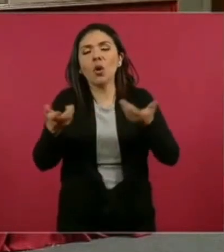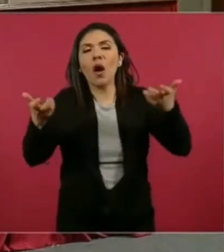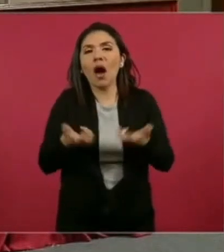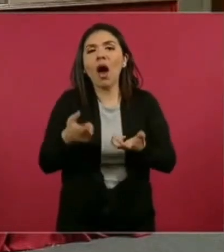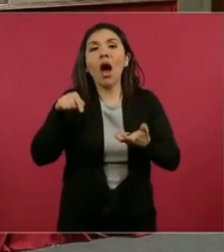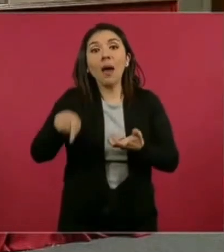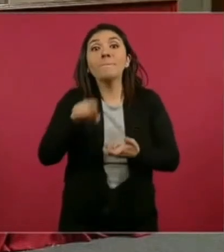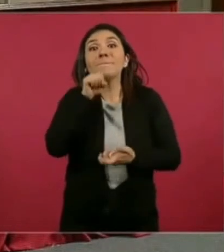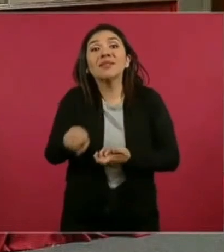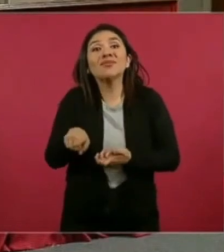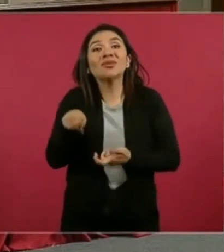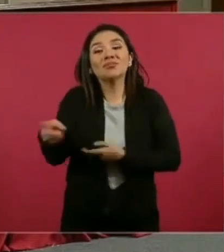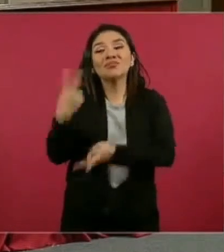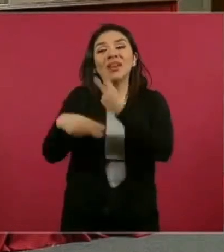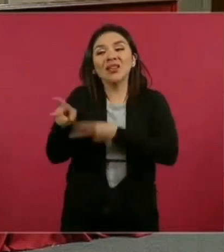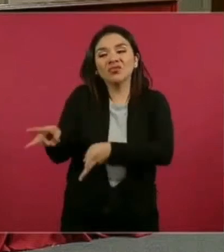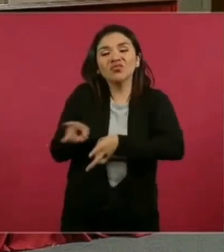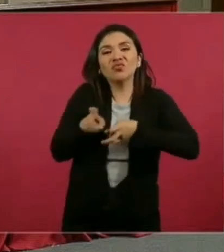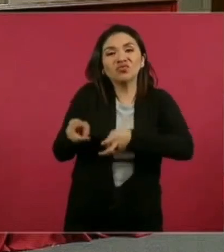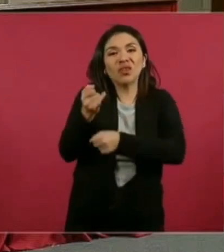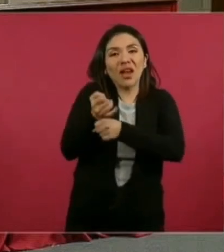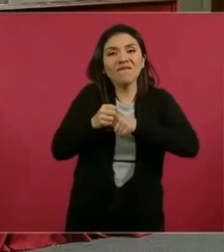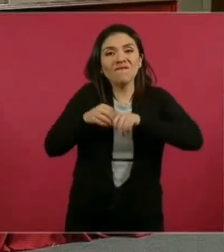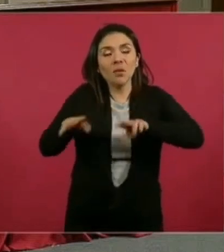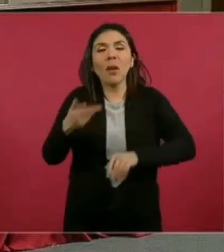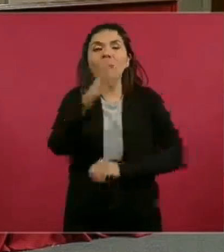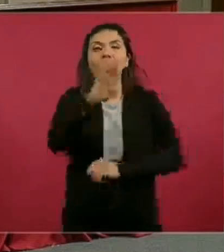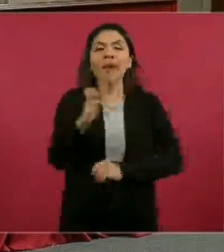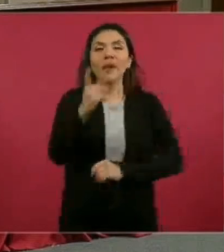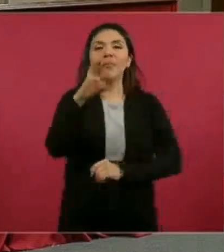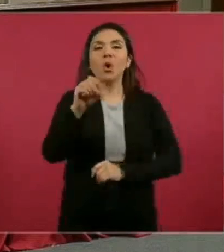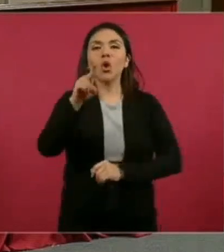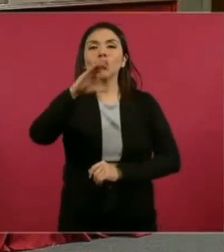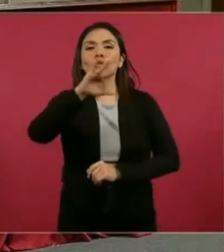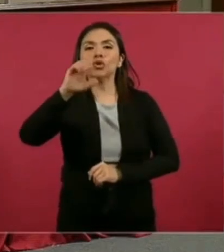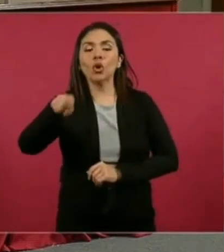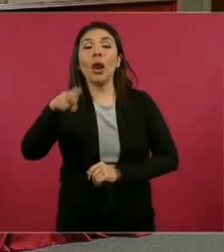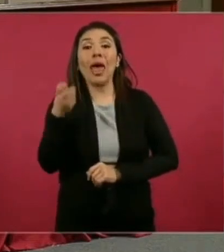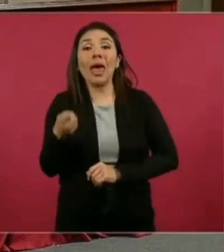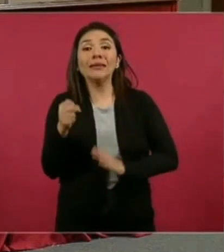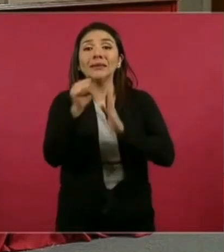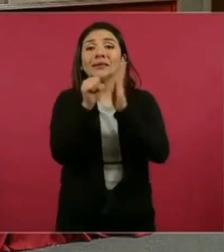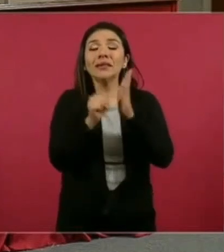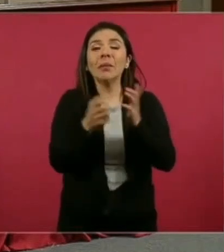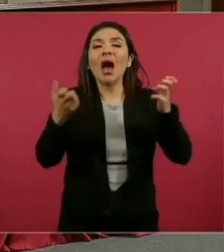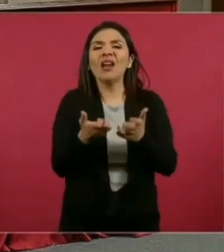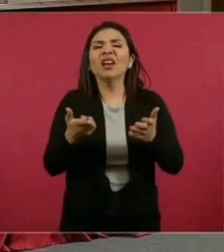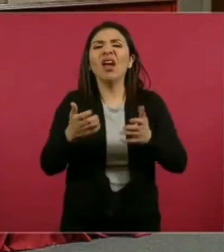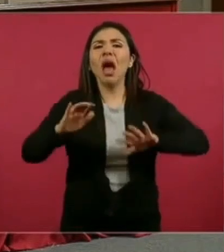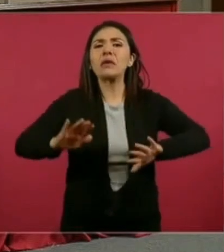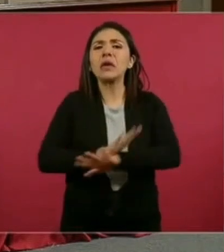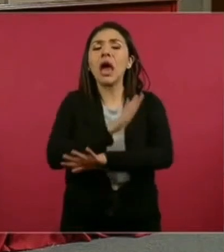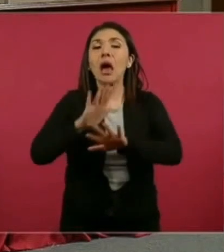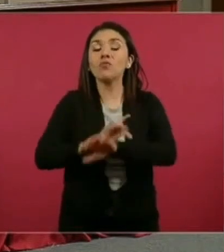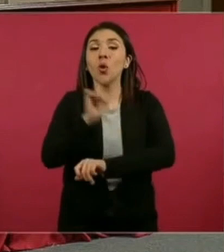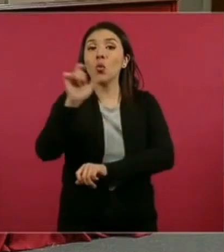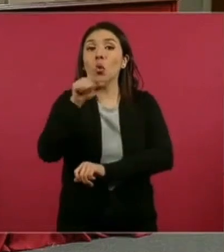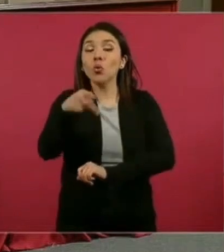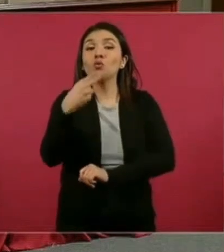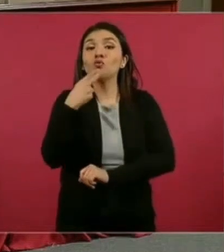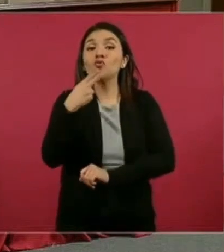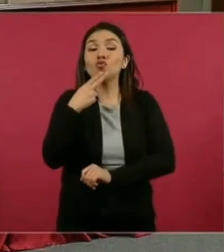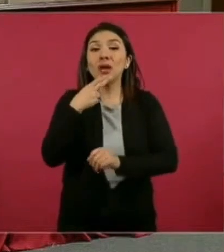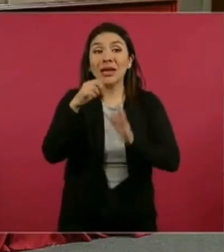se obtuvieron los datos. Los sistemas de preproducción son los sistemas donde se hacen cambios antes de usar el sistema